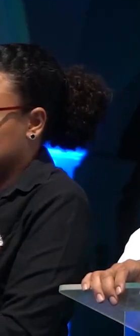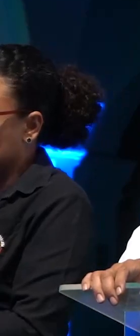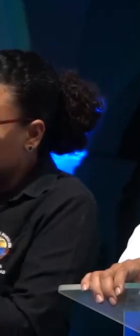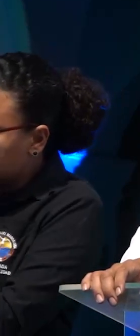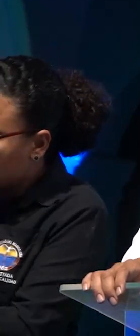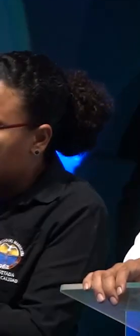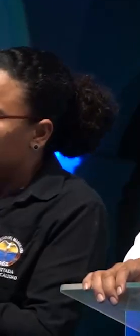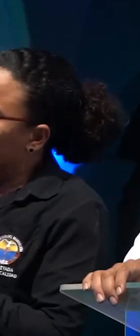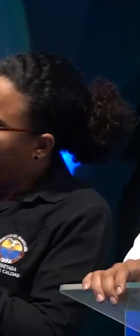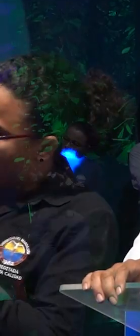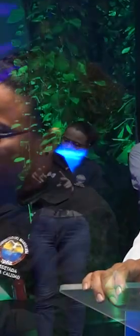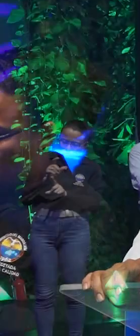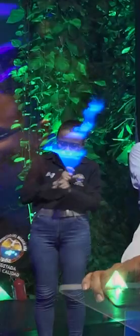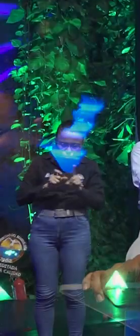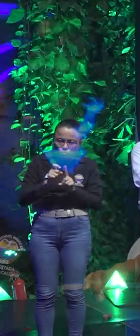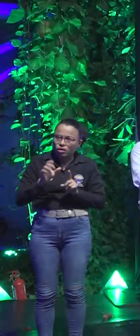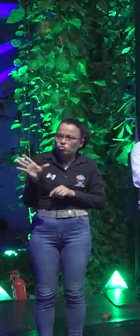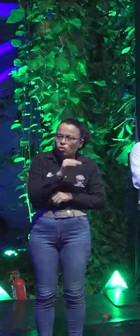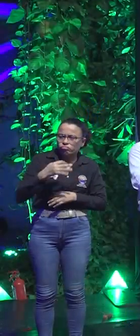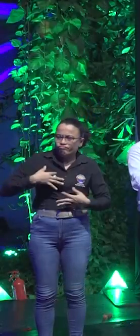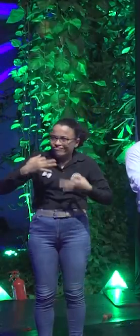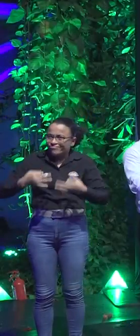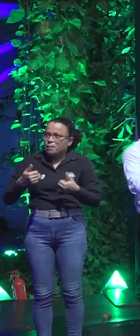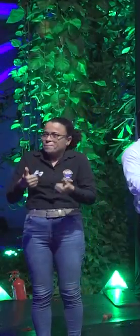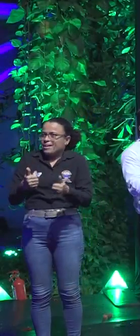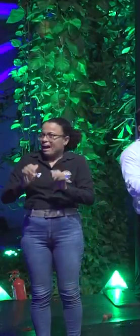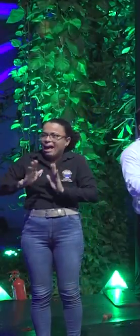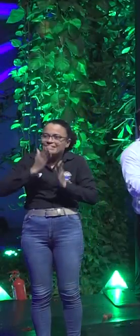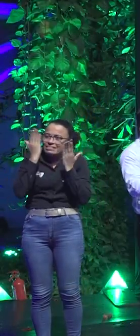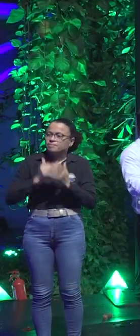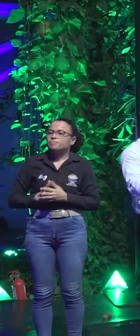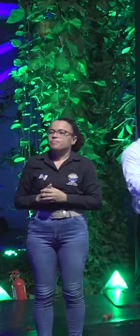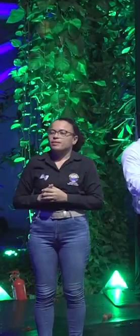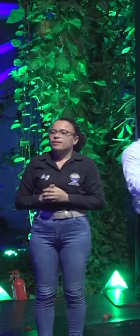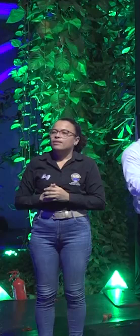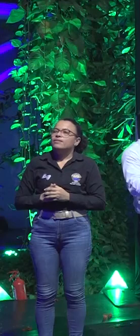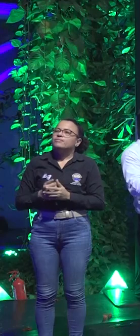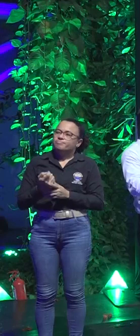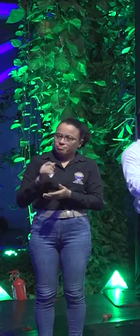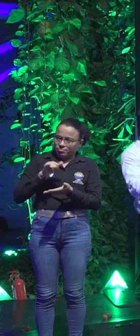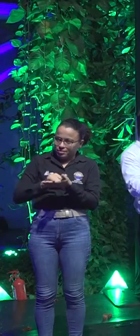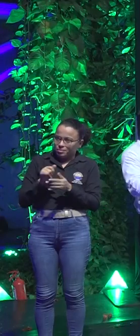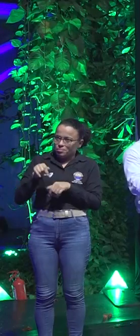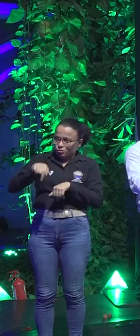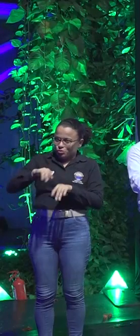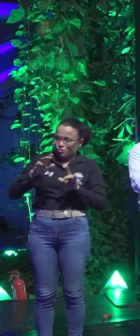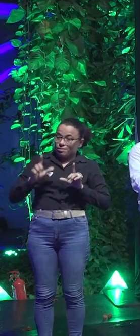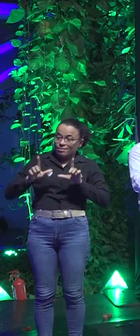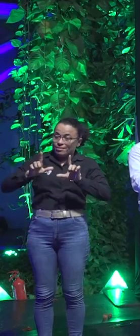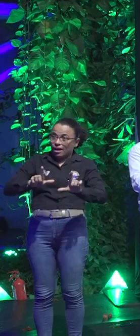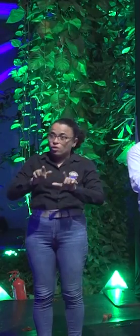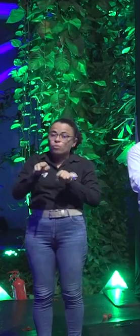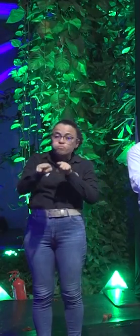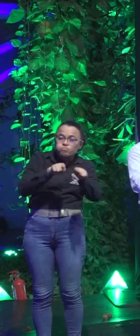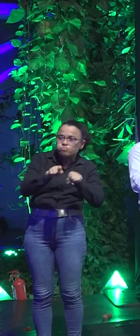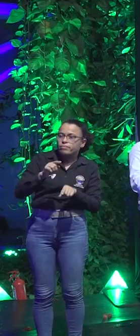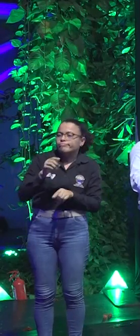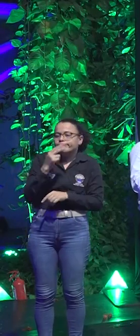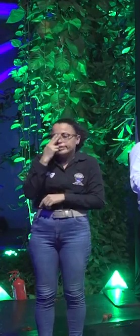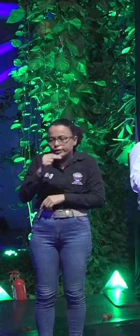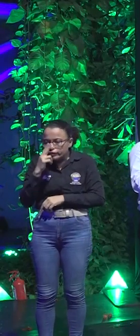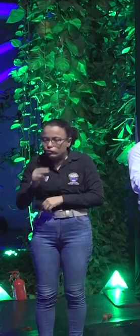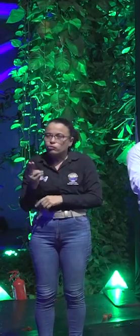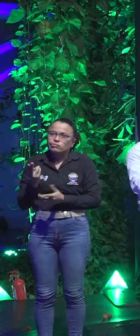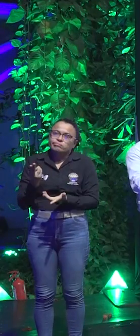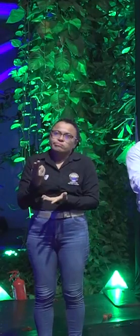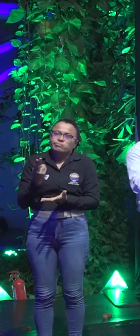hija estudia aquí. Y en los grados pasados la Universidad del Magdalena hace posible que la hija o el hijo de quien trabaja en la